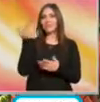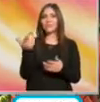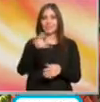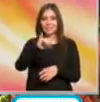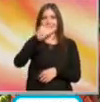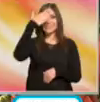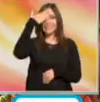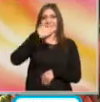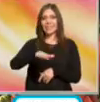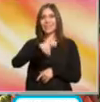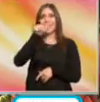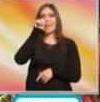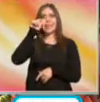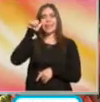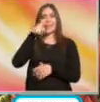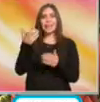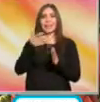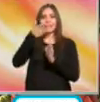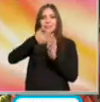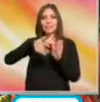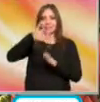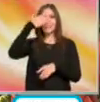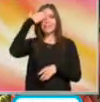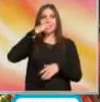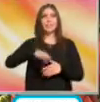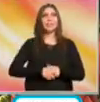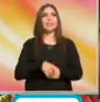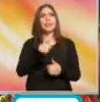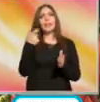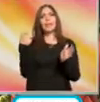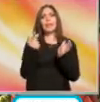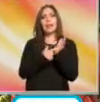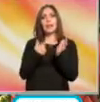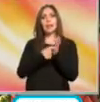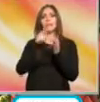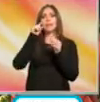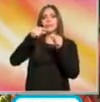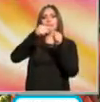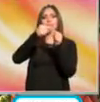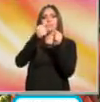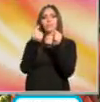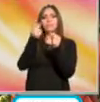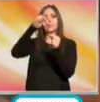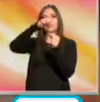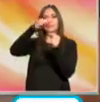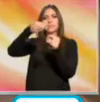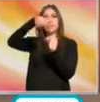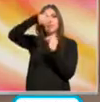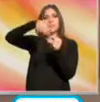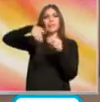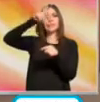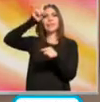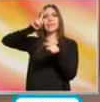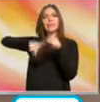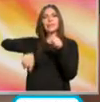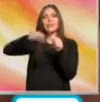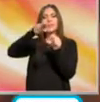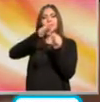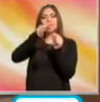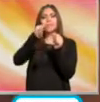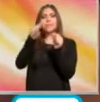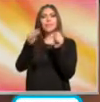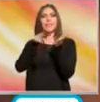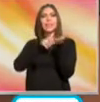que sabes, ayer se echó sí. su coctelito. Vamos a tomar nuestro camarón y de la parte de arriba le vamos a quitar el Es intestino. como de la espaldita,